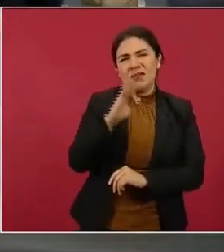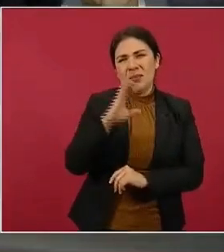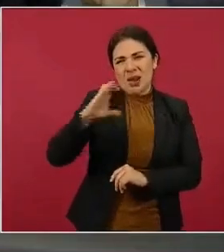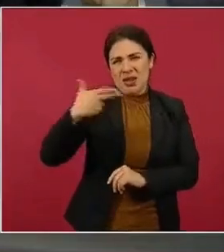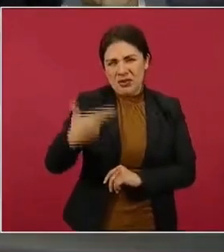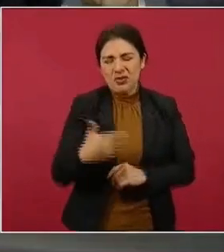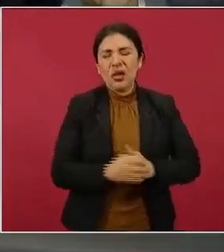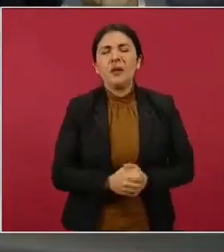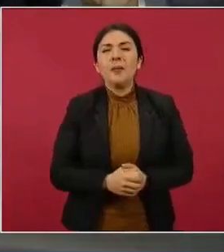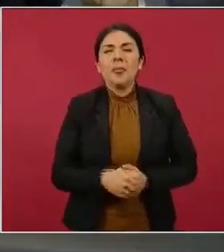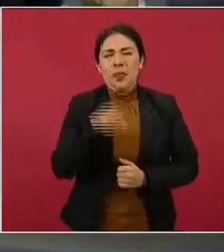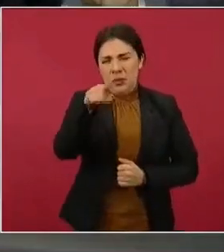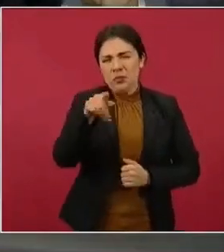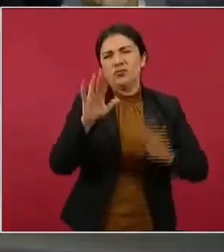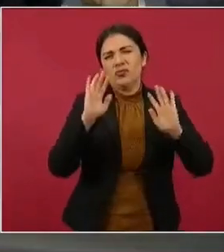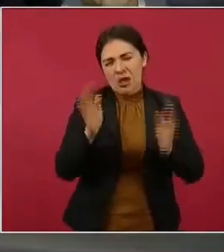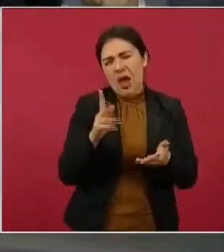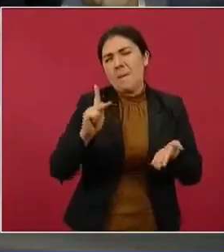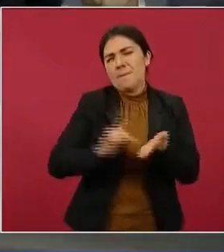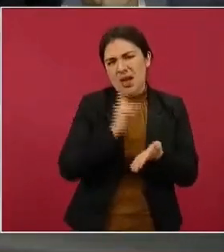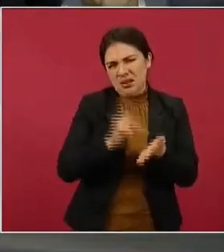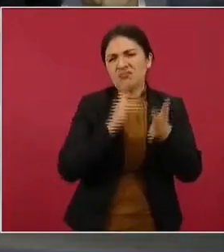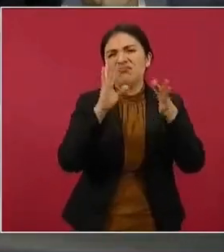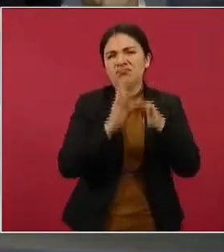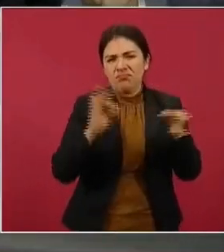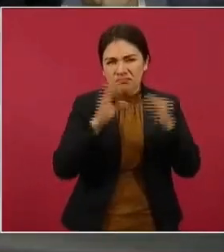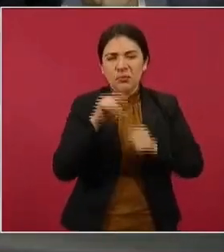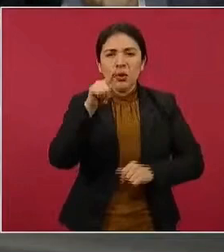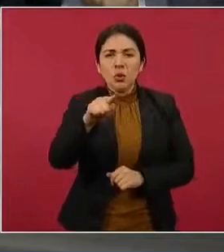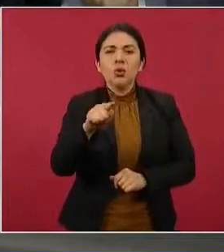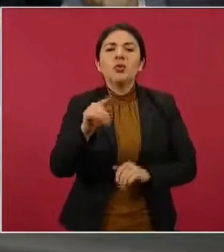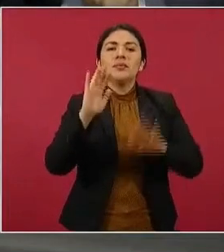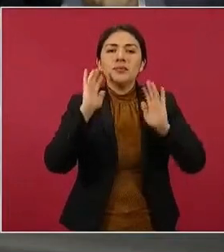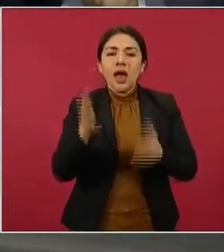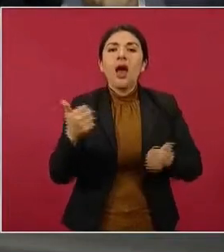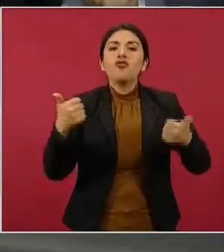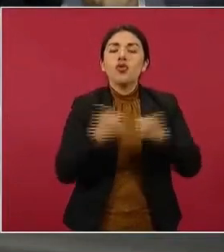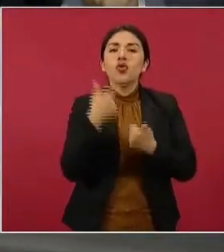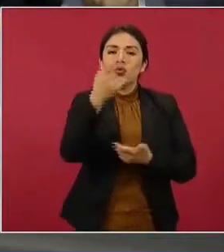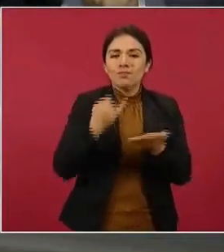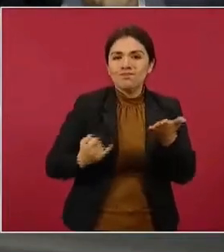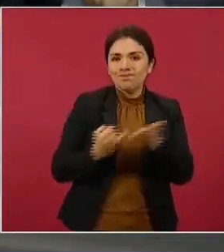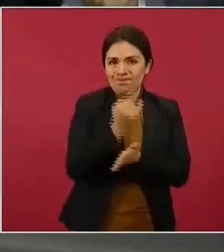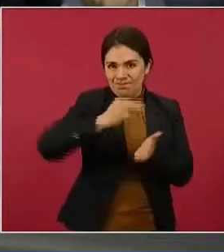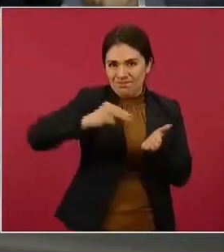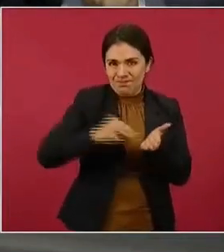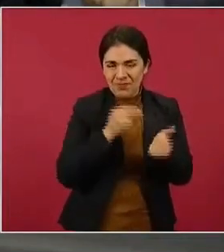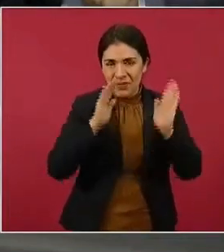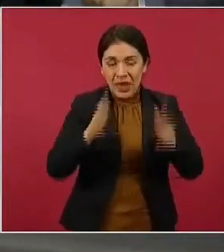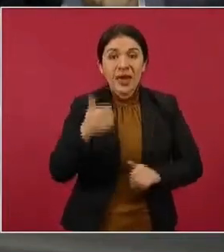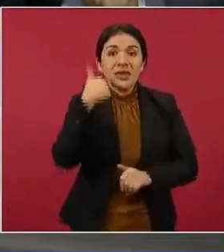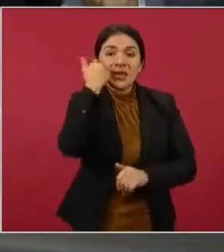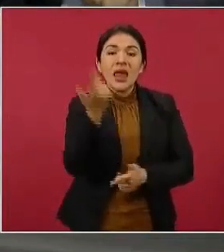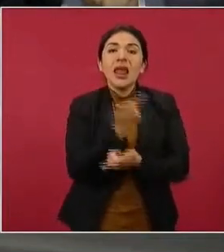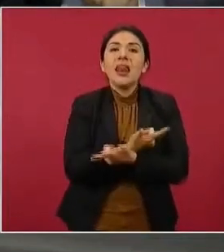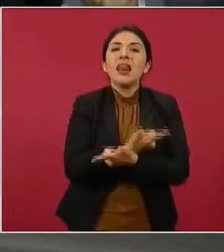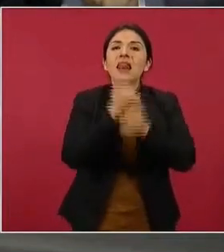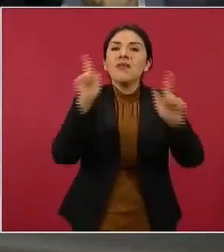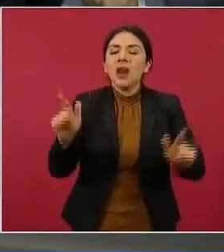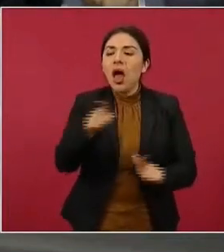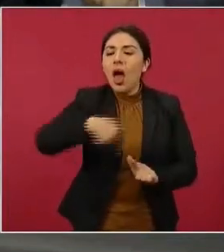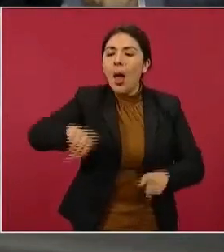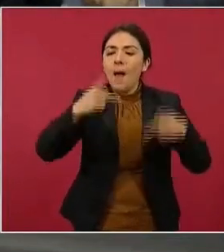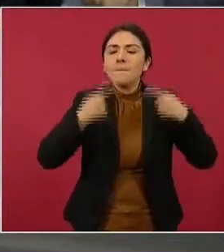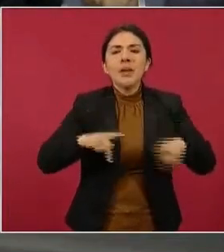expuesto y usted lo ha reconocido, incluso intentó por medio de un decreto liberar a gente que